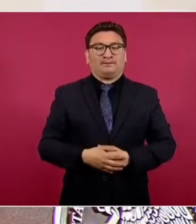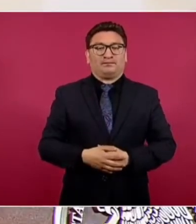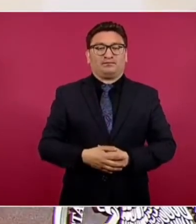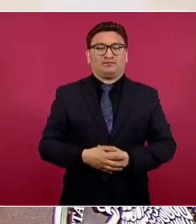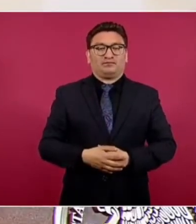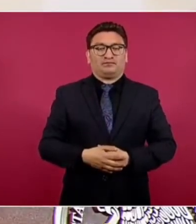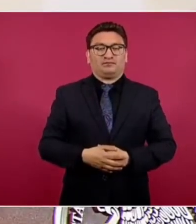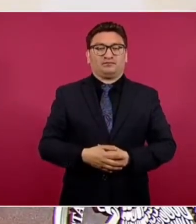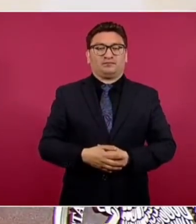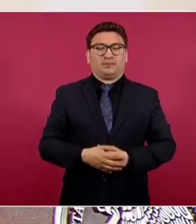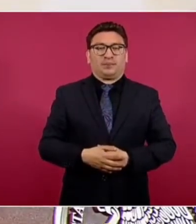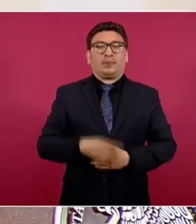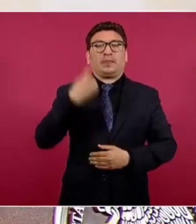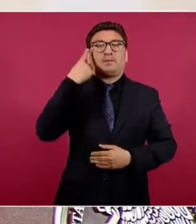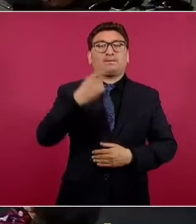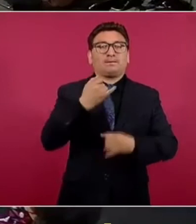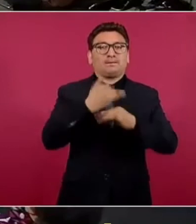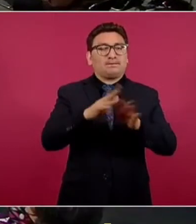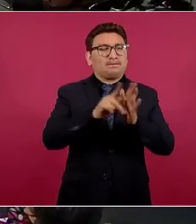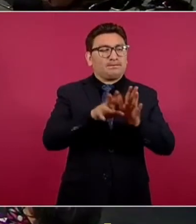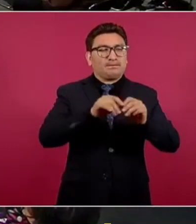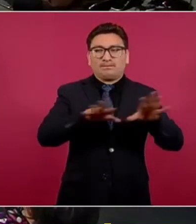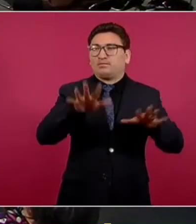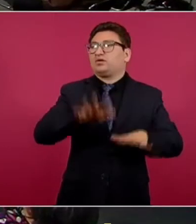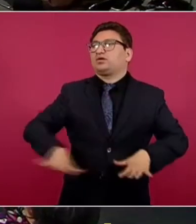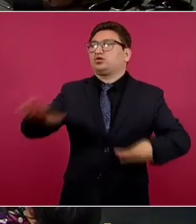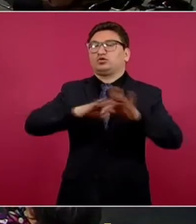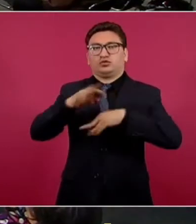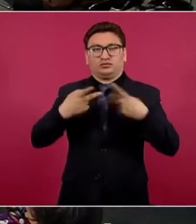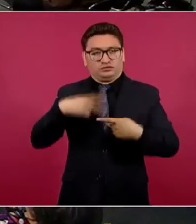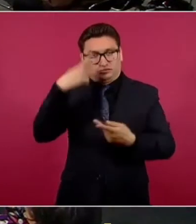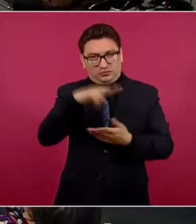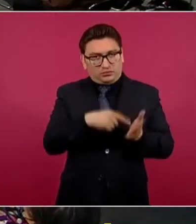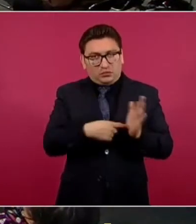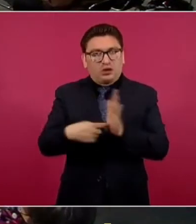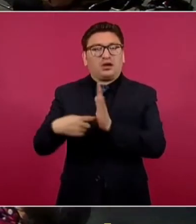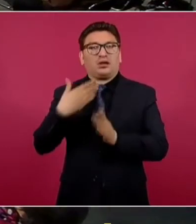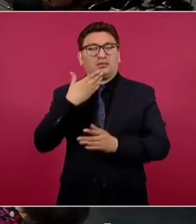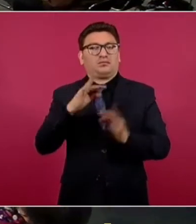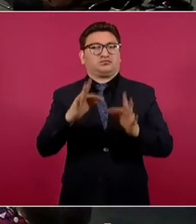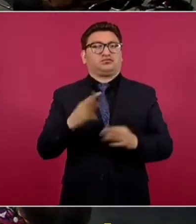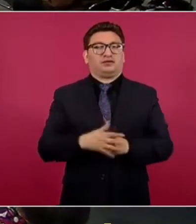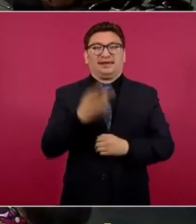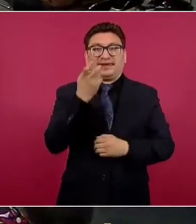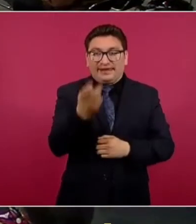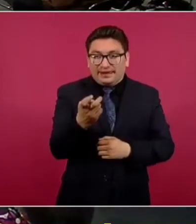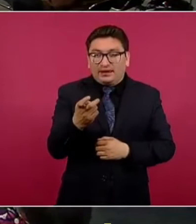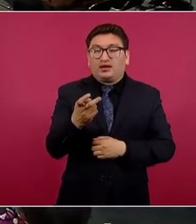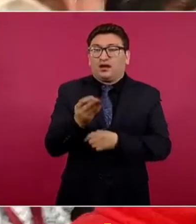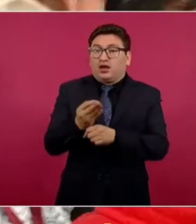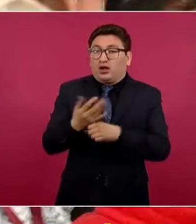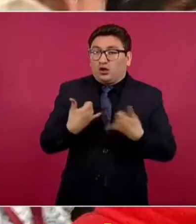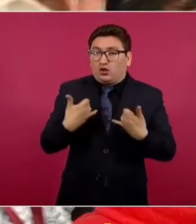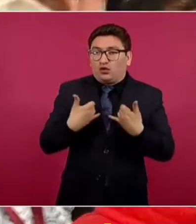con los ciudadanos. Y así yo espero que salgan muchos jóvenes, igual